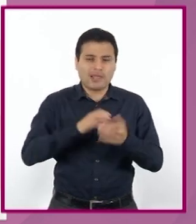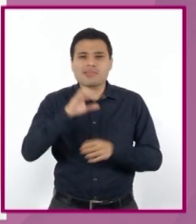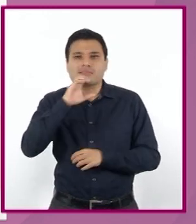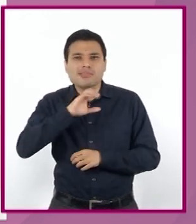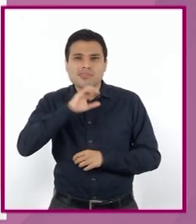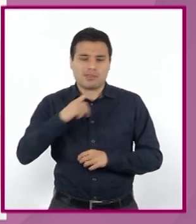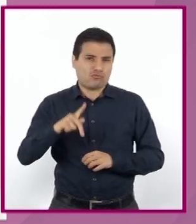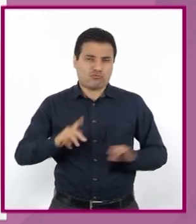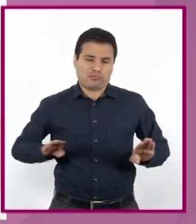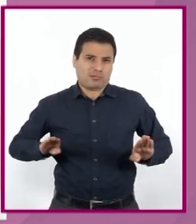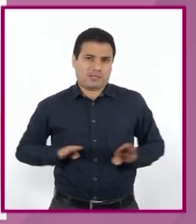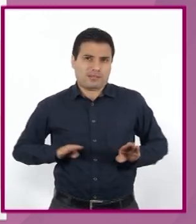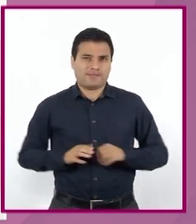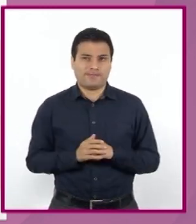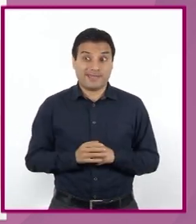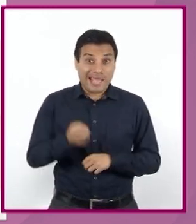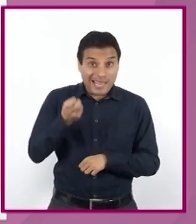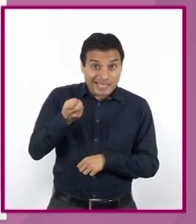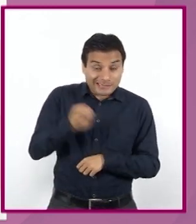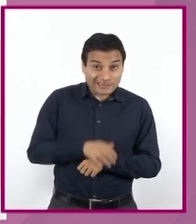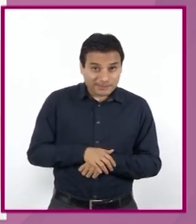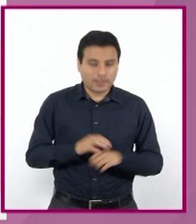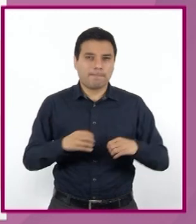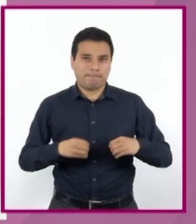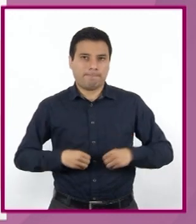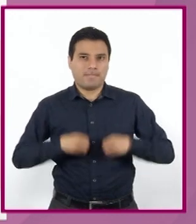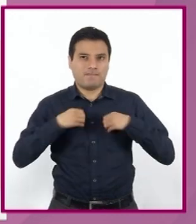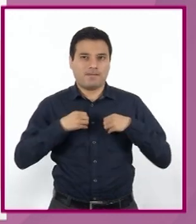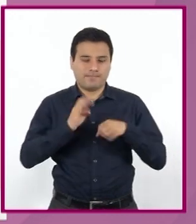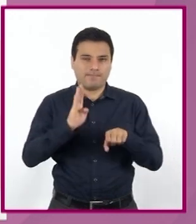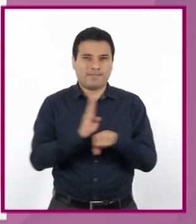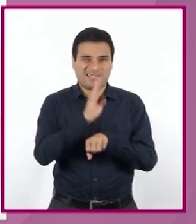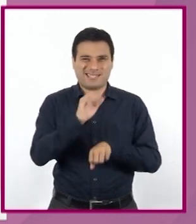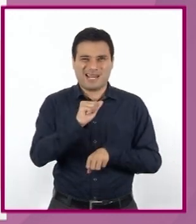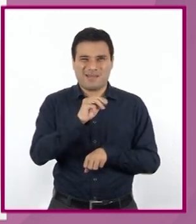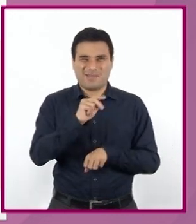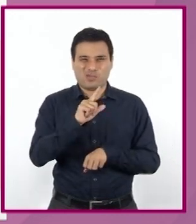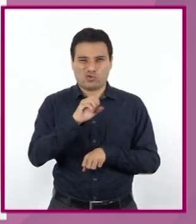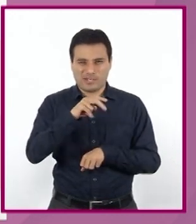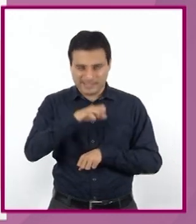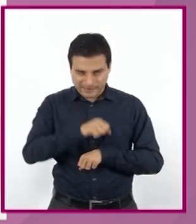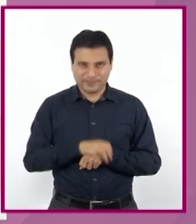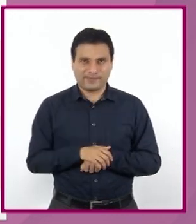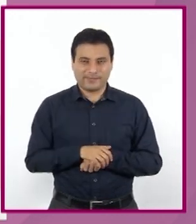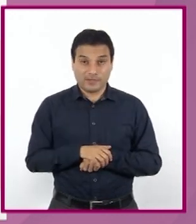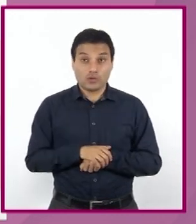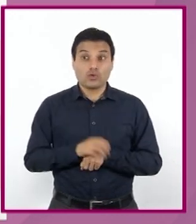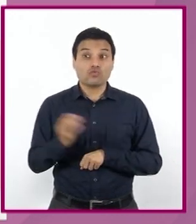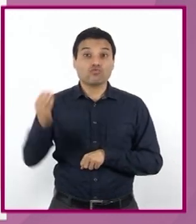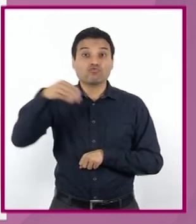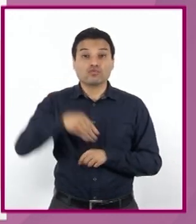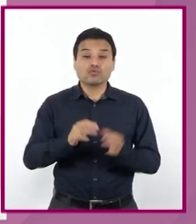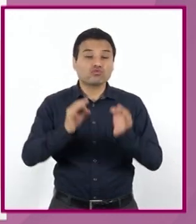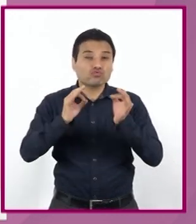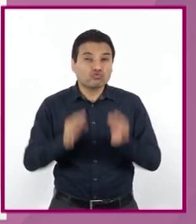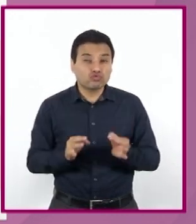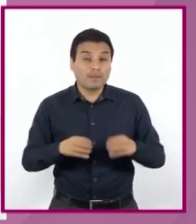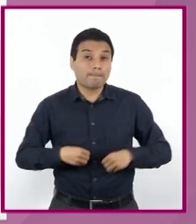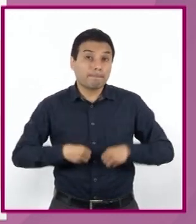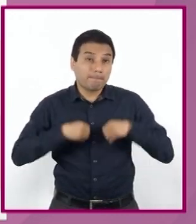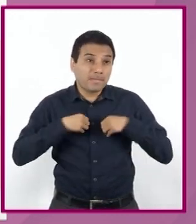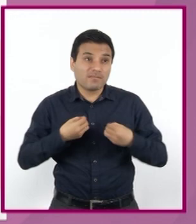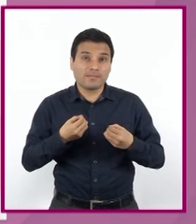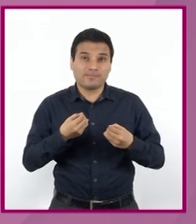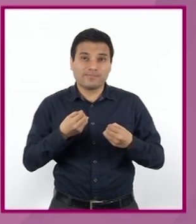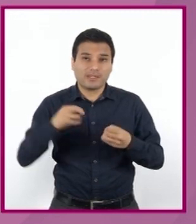por naturaleza. Este vive en el Amazonas. Algunos de su especie habitan en los ríos por su